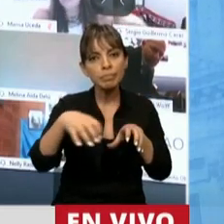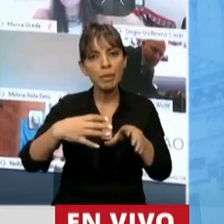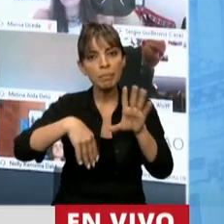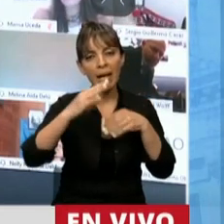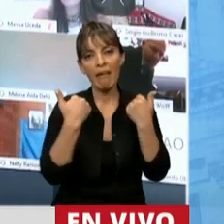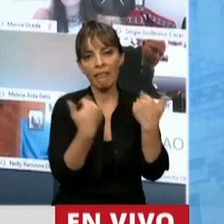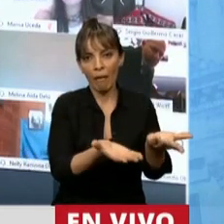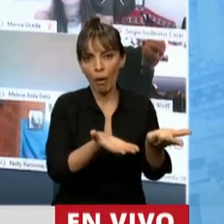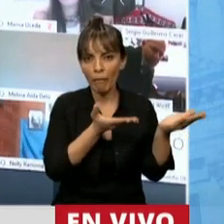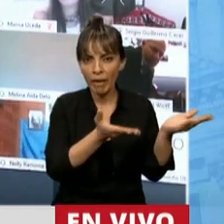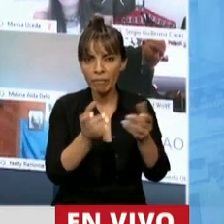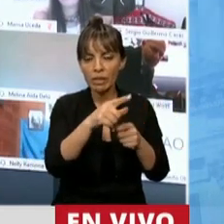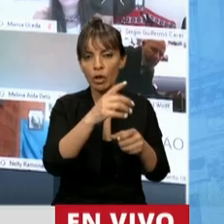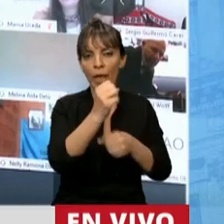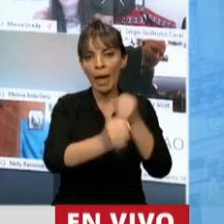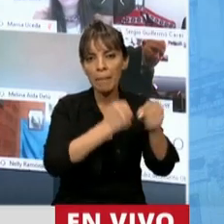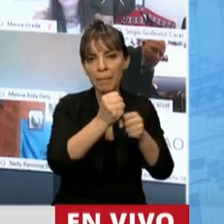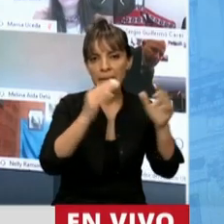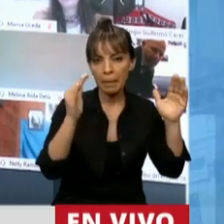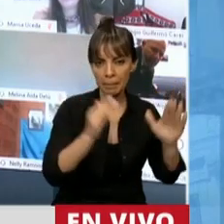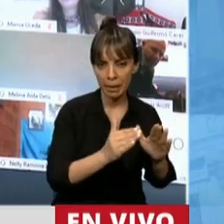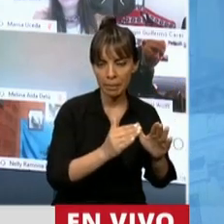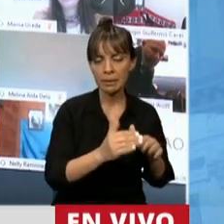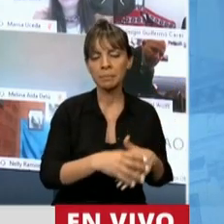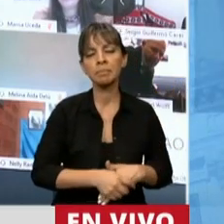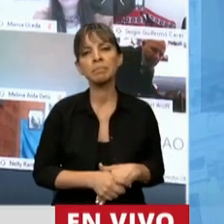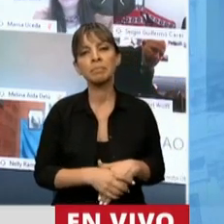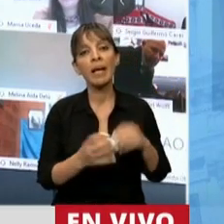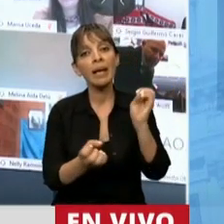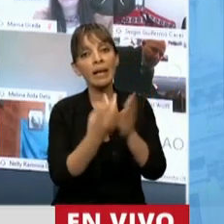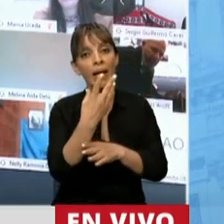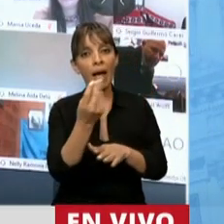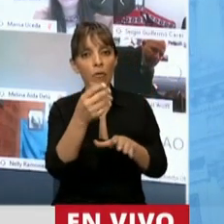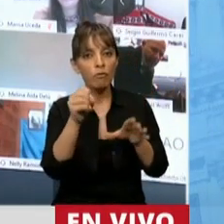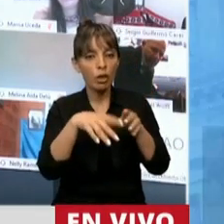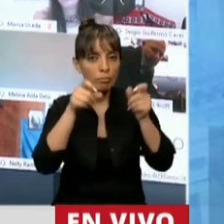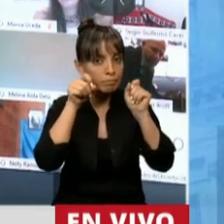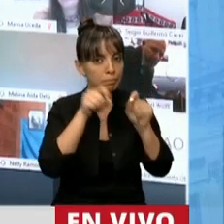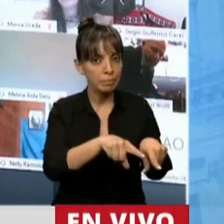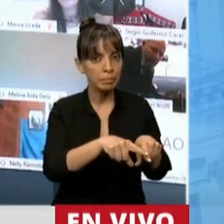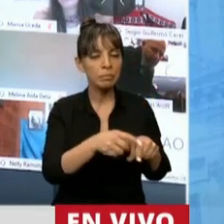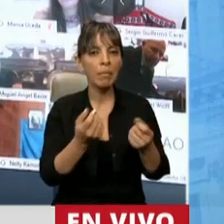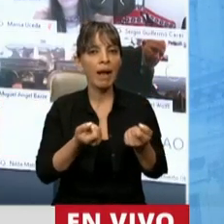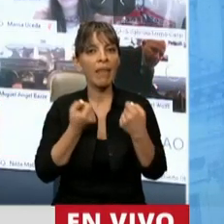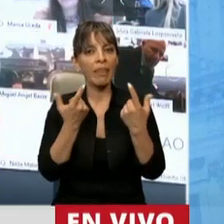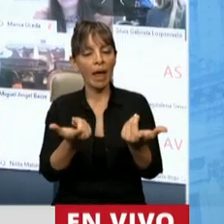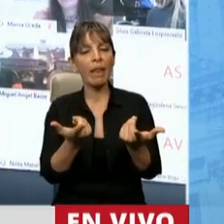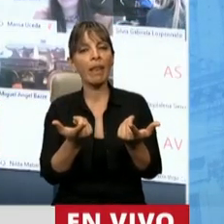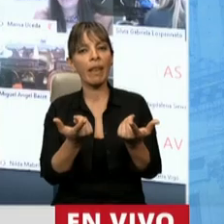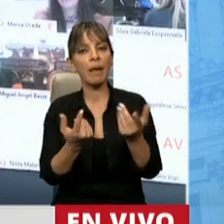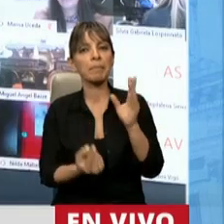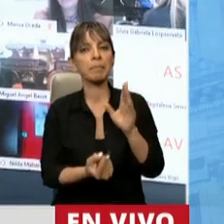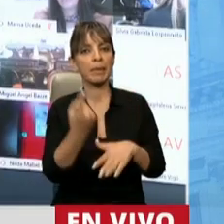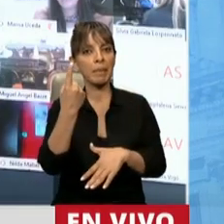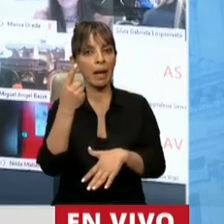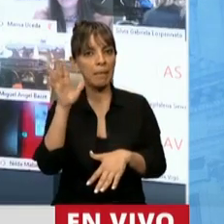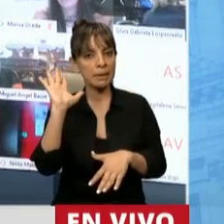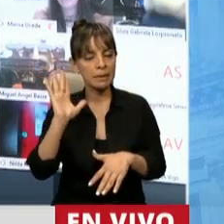pymes y que creaba un fondo específico que adjudicaba por primera